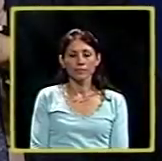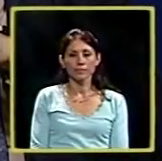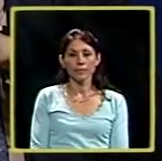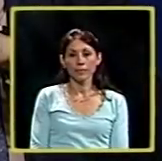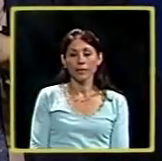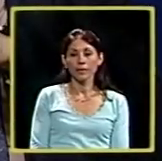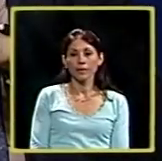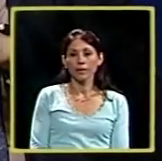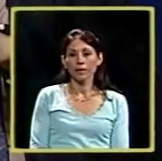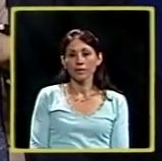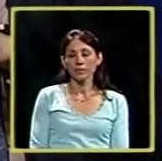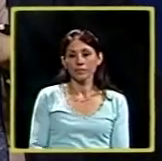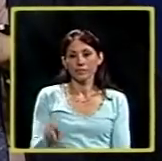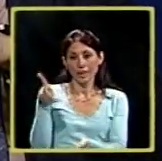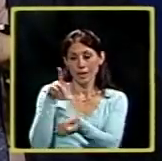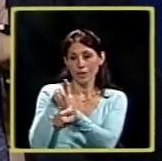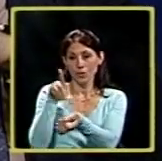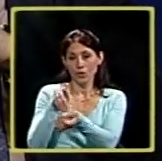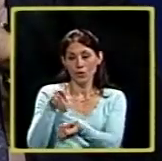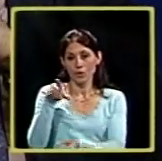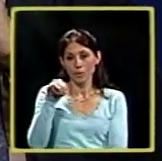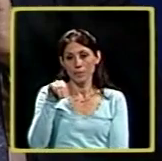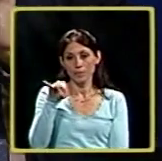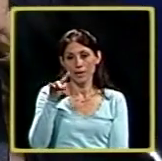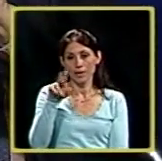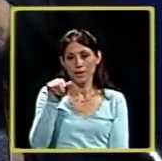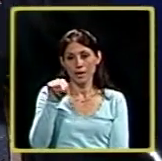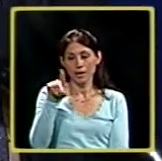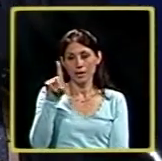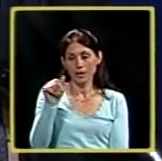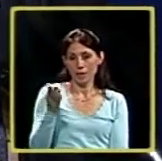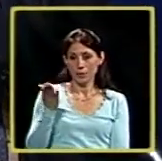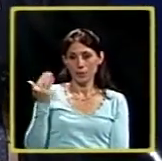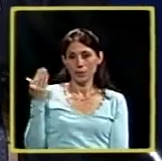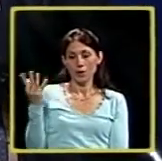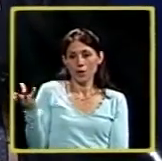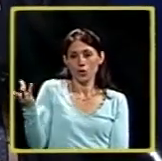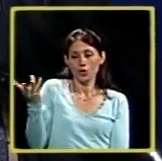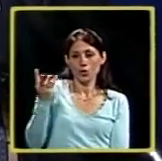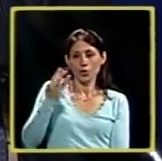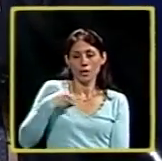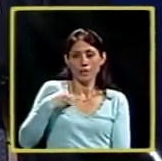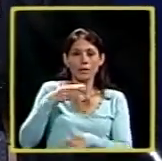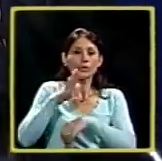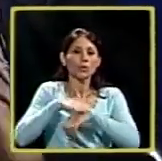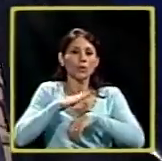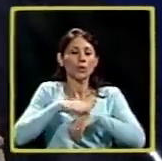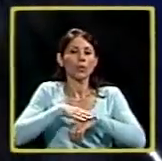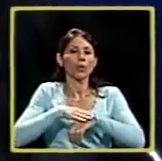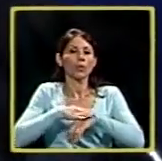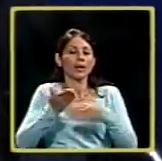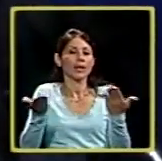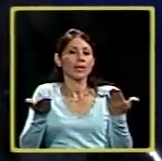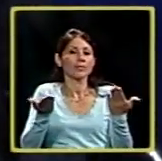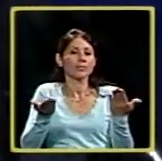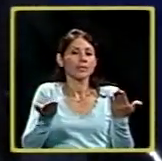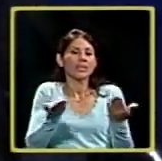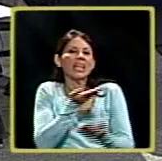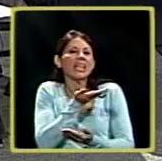Contaba, amigas y amigos, el doctor Miranda de el lado bueno del lado malo. Por favor.